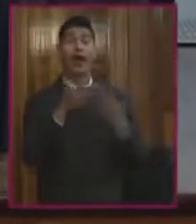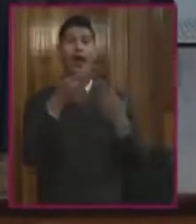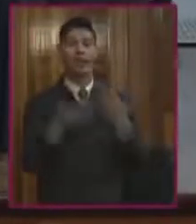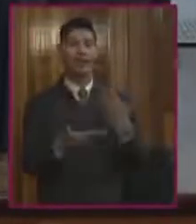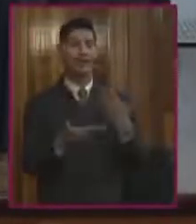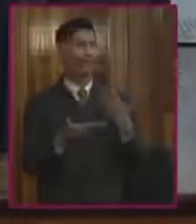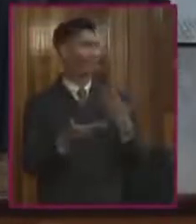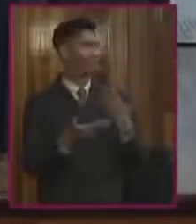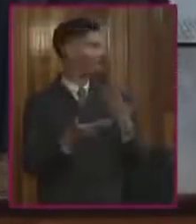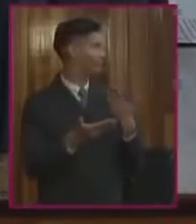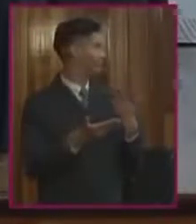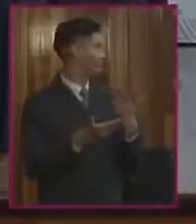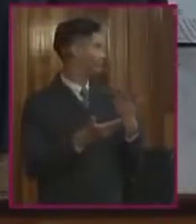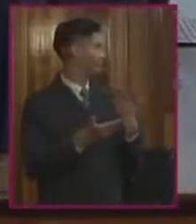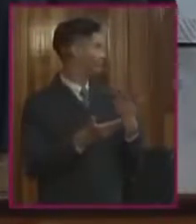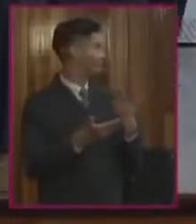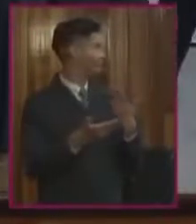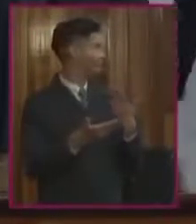ver,